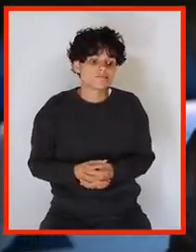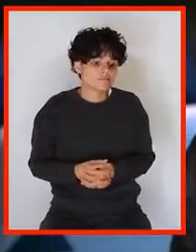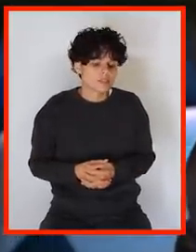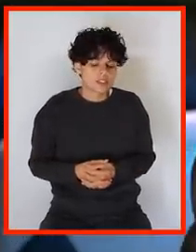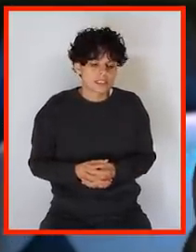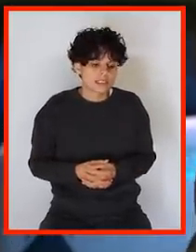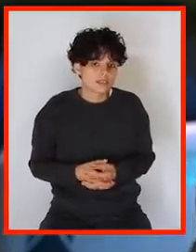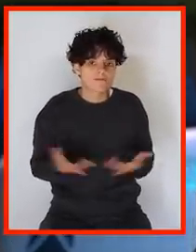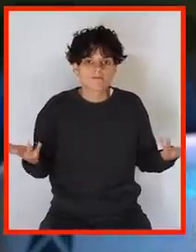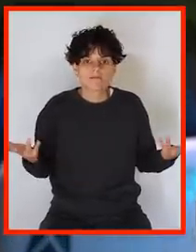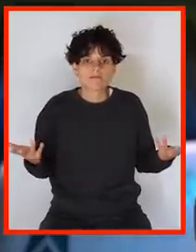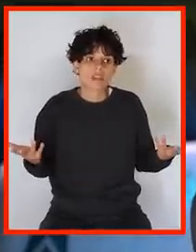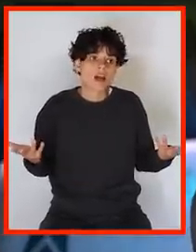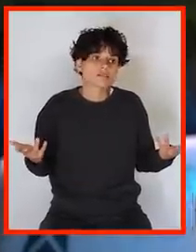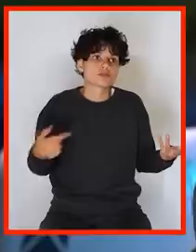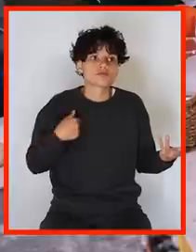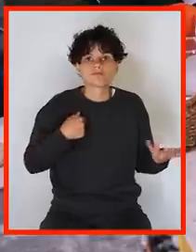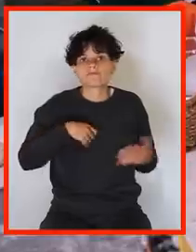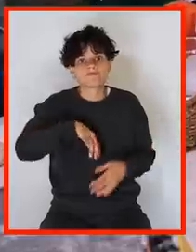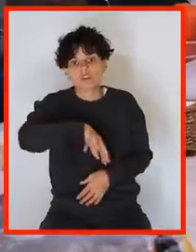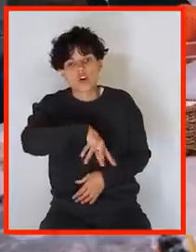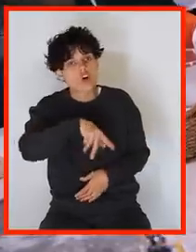pues nada, pues... tuve que robar.